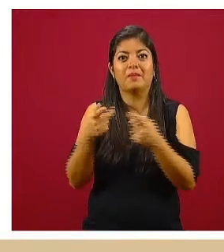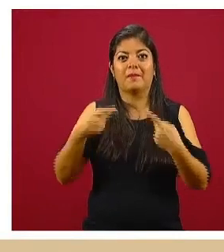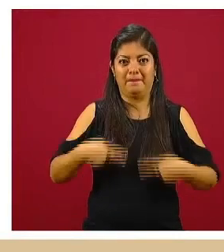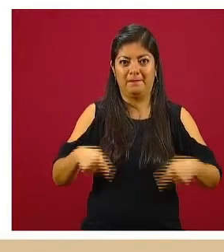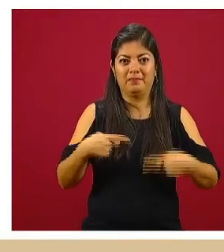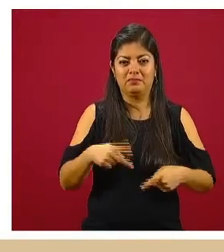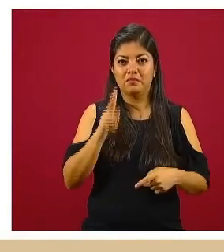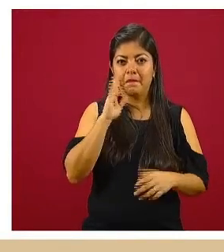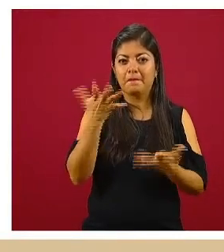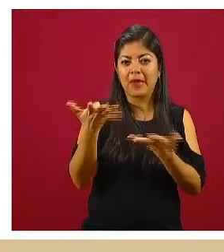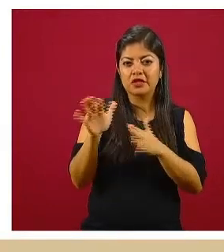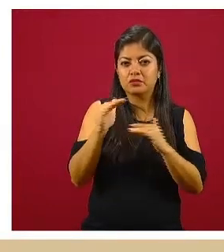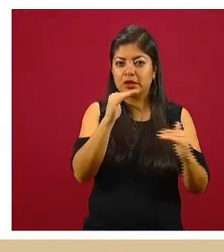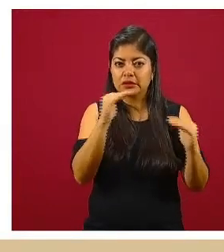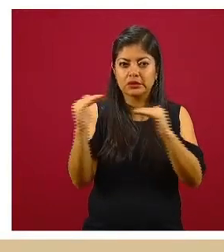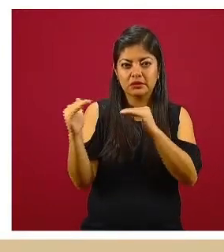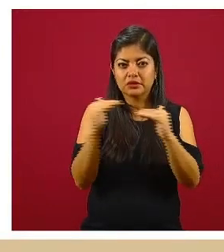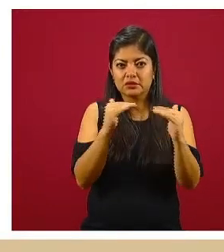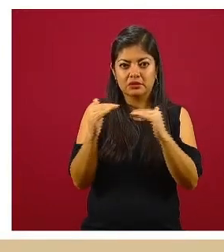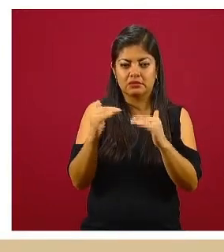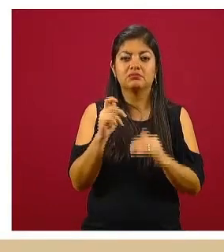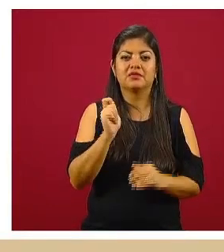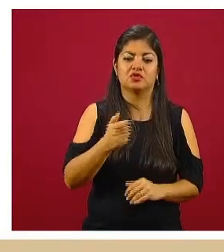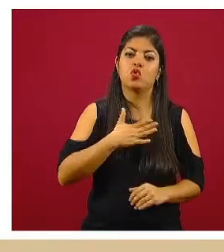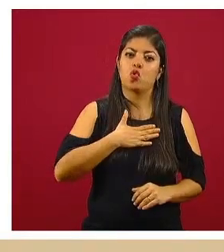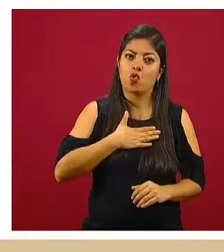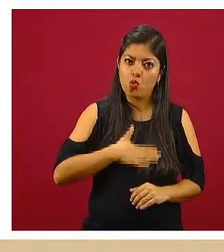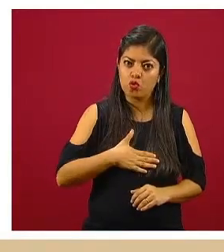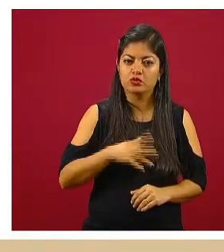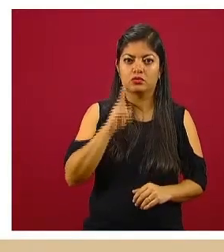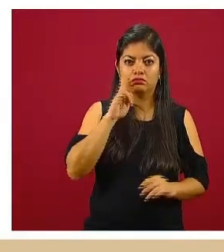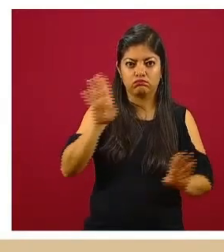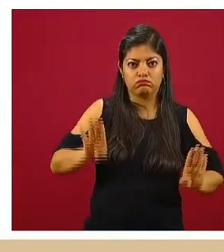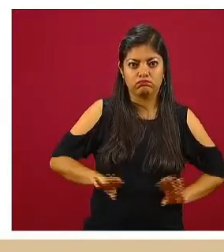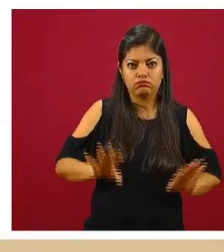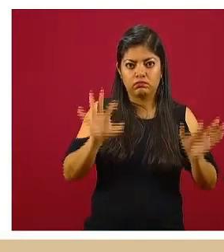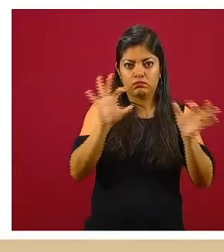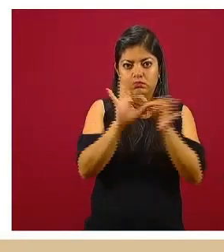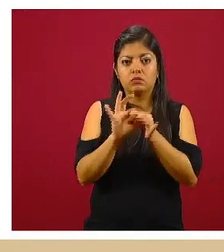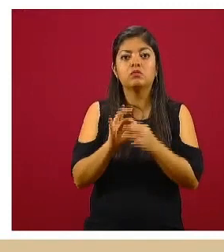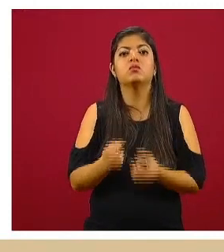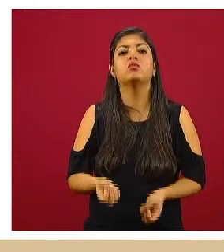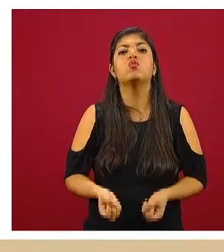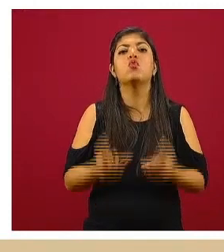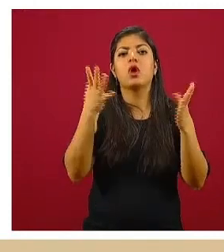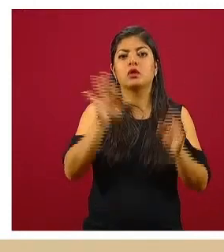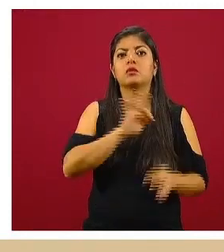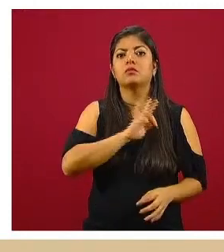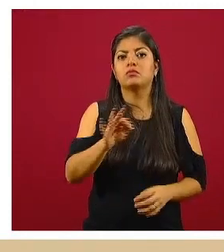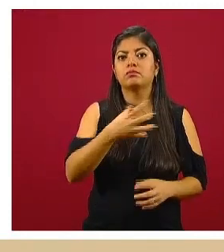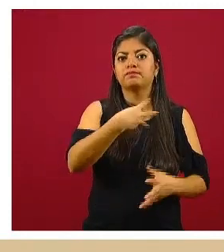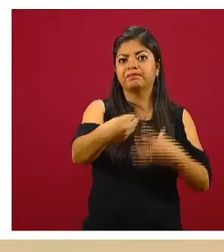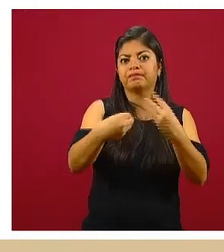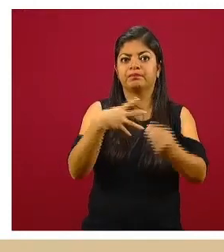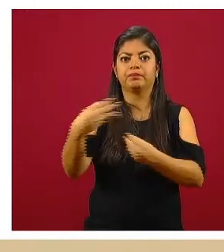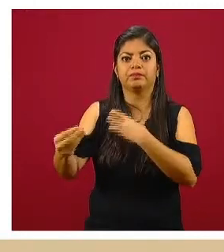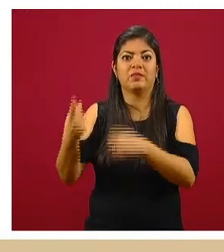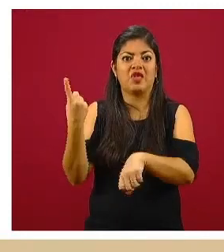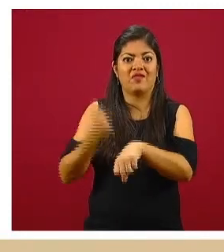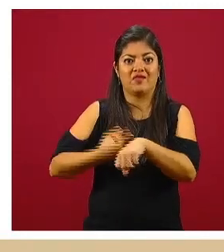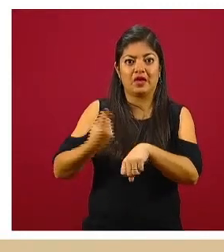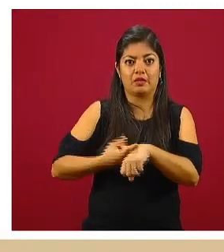en una manera equilibrada, digamos justa, apropiada, cuánta intensidad de transmisión o de ocurrencia de